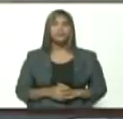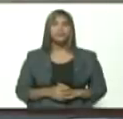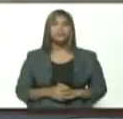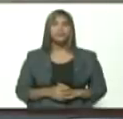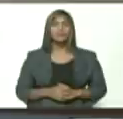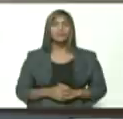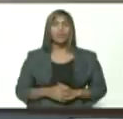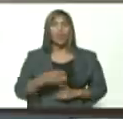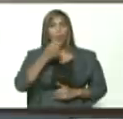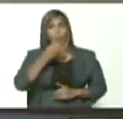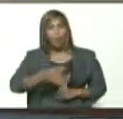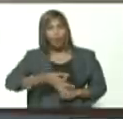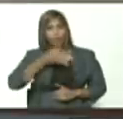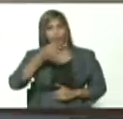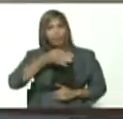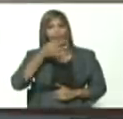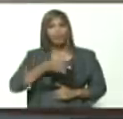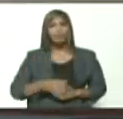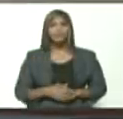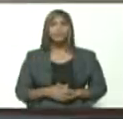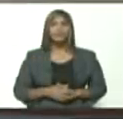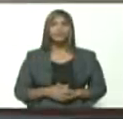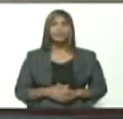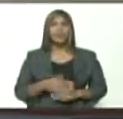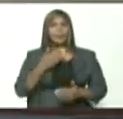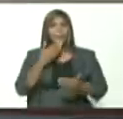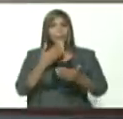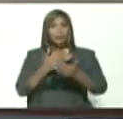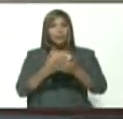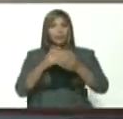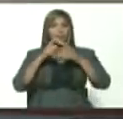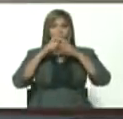Bueno, buenas tardes. Con su permiso voy a